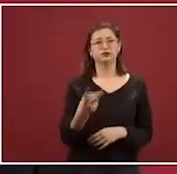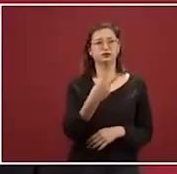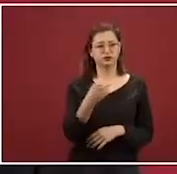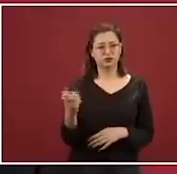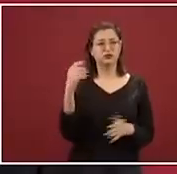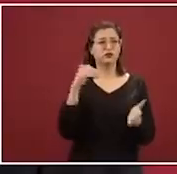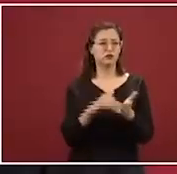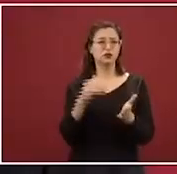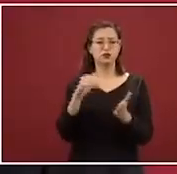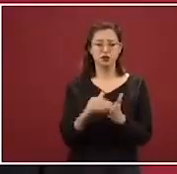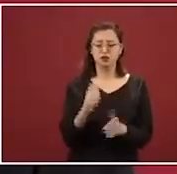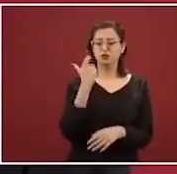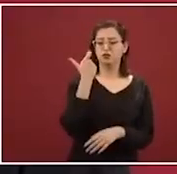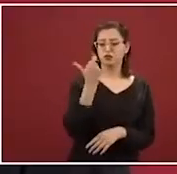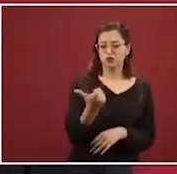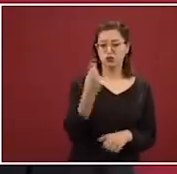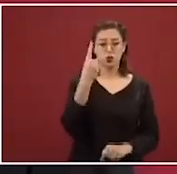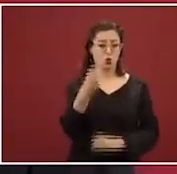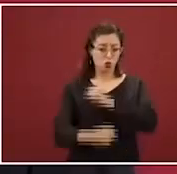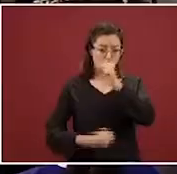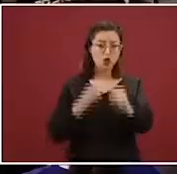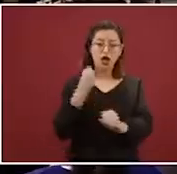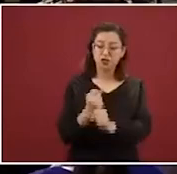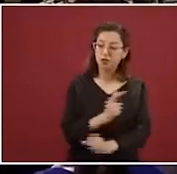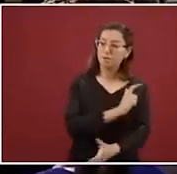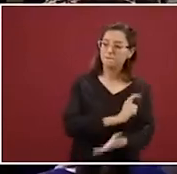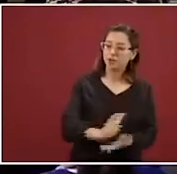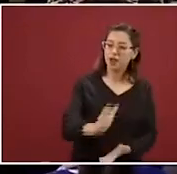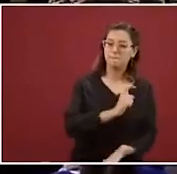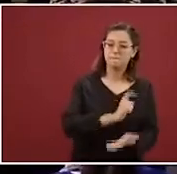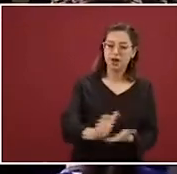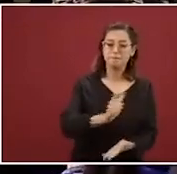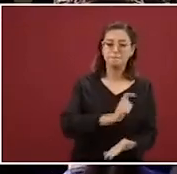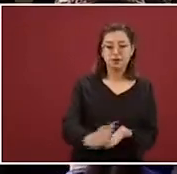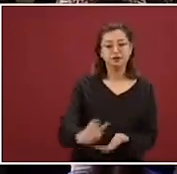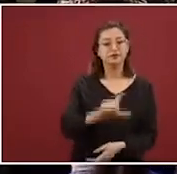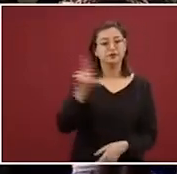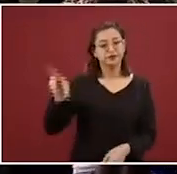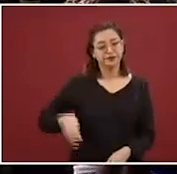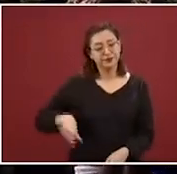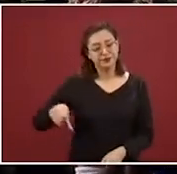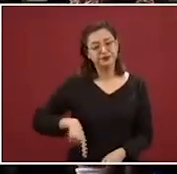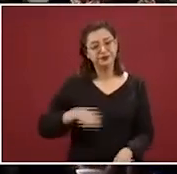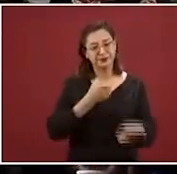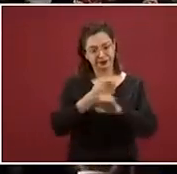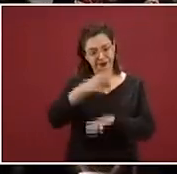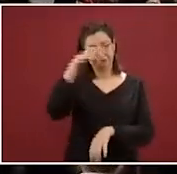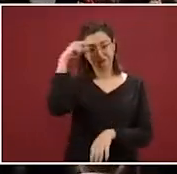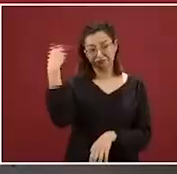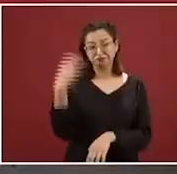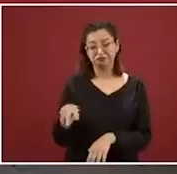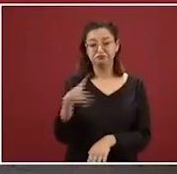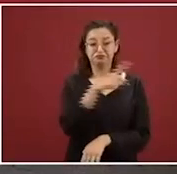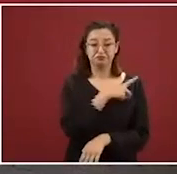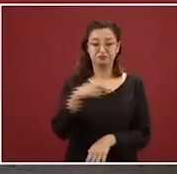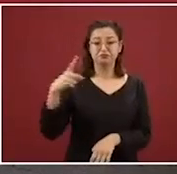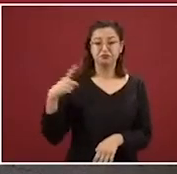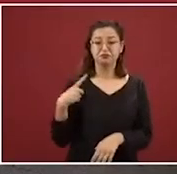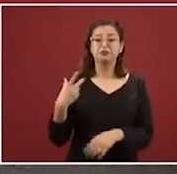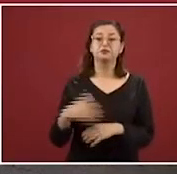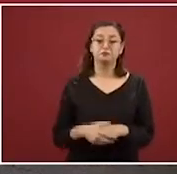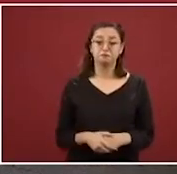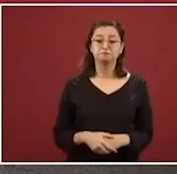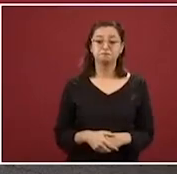200 millones de pesos anuales el gobierno del Estado de México para pagar los 7,000